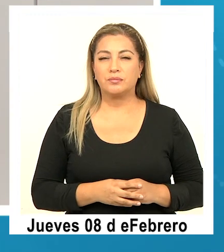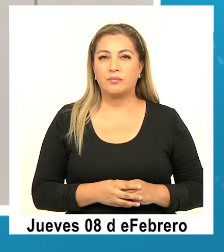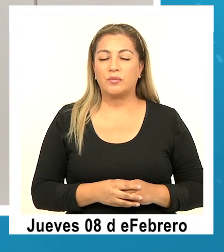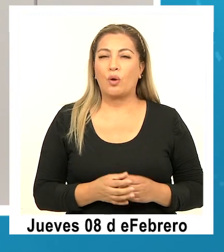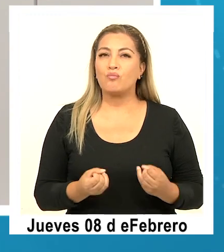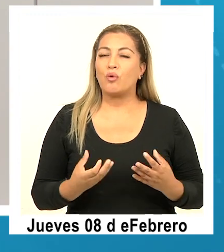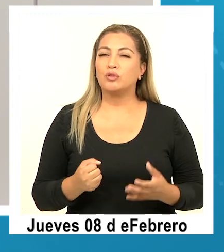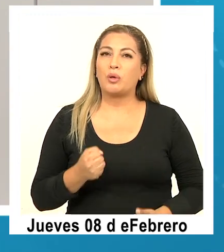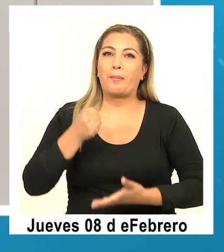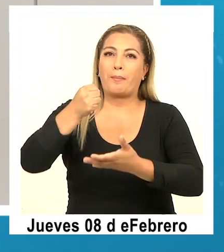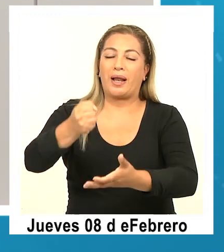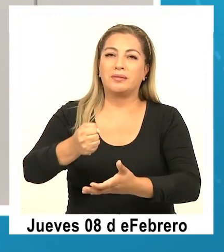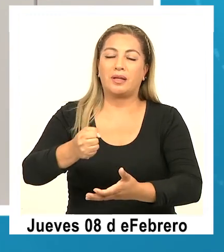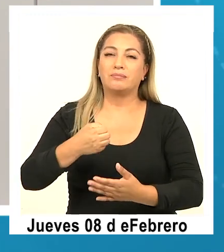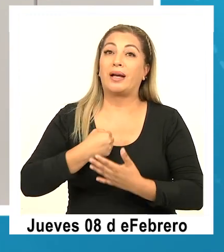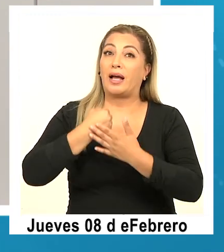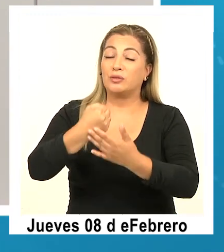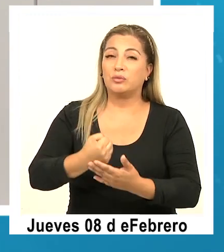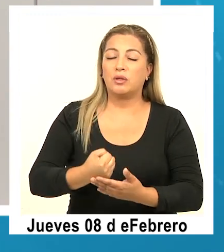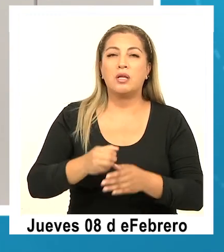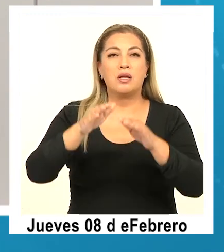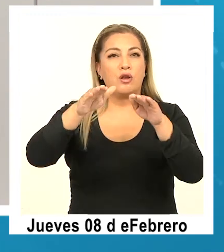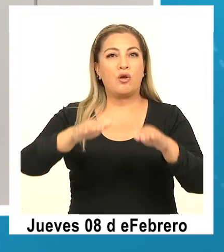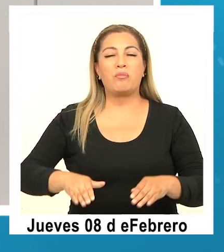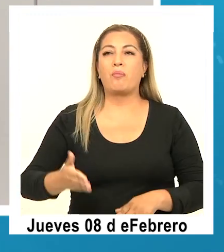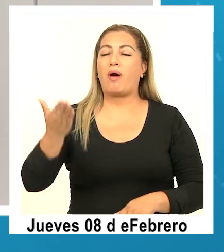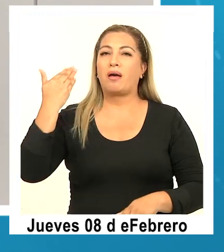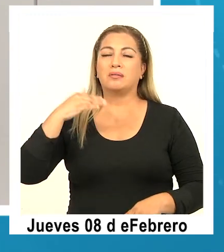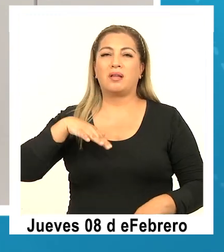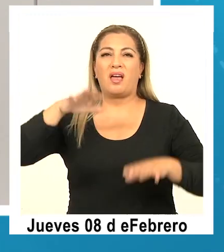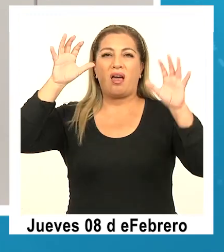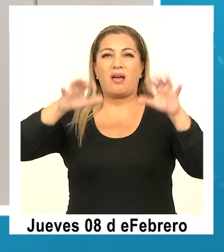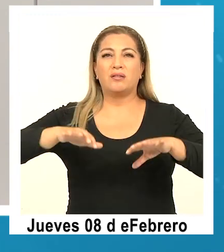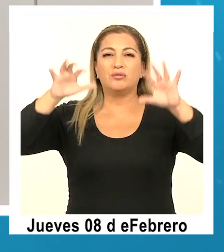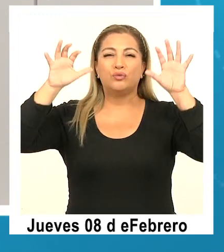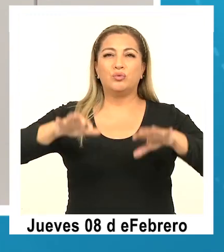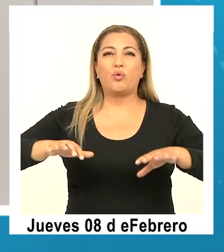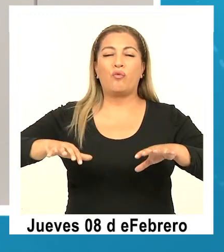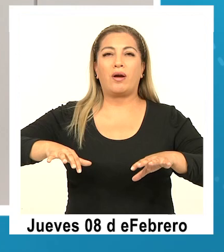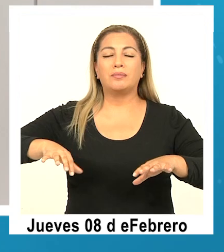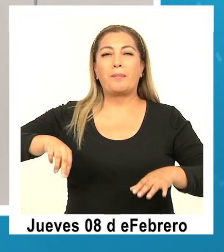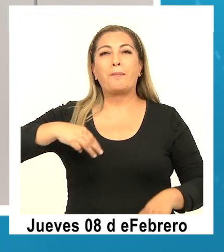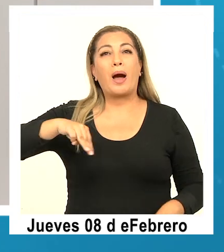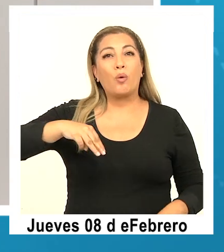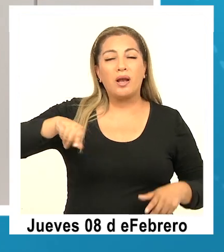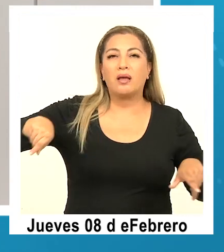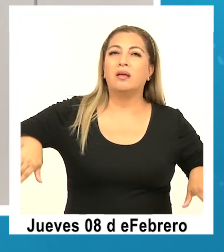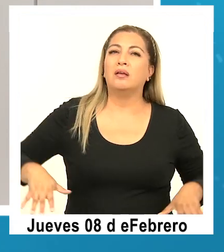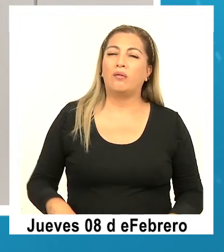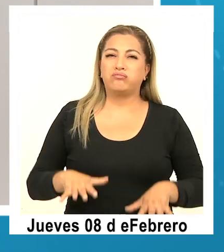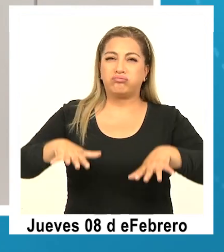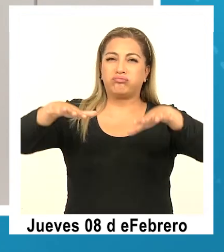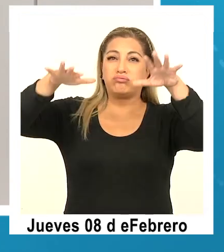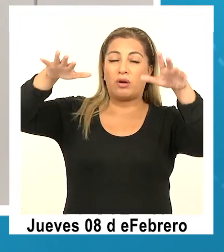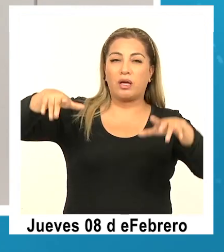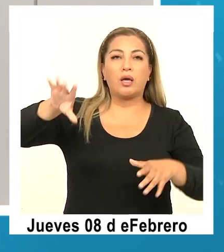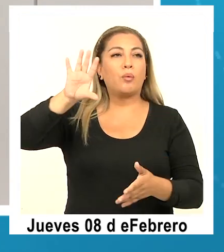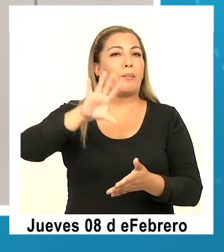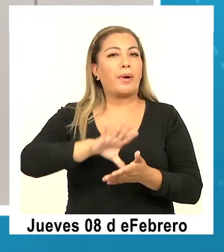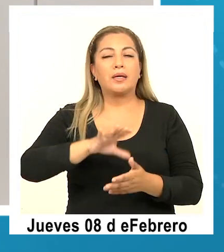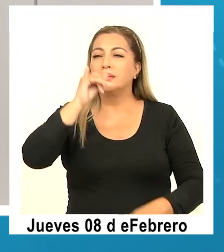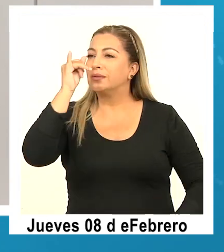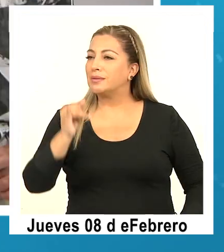muchos recursos a la emergencia, tal como lo fue con las inundaciones del invierno en el Maule. En fin, es un país que es